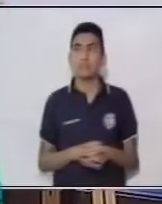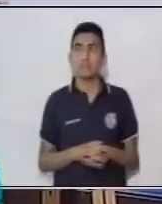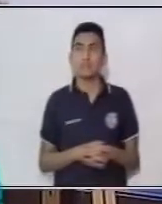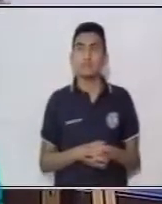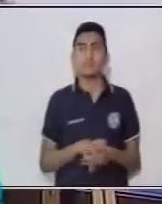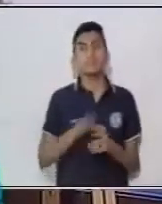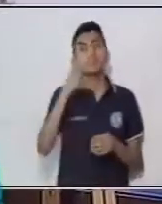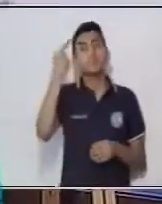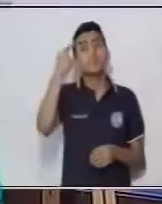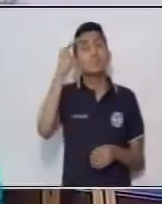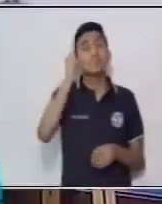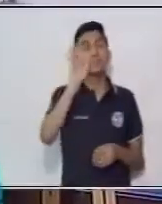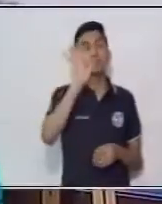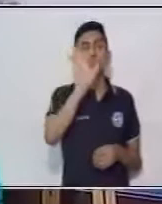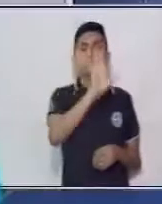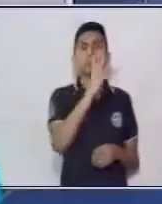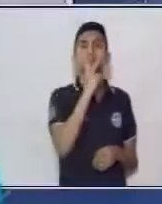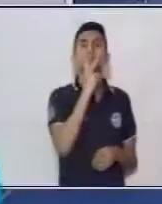para sus hermanos.